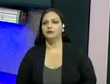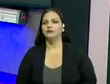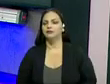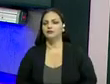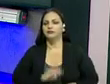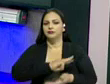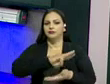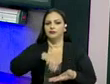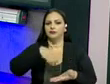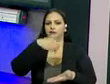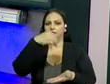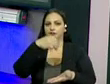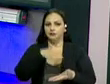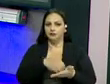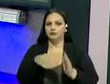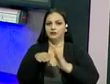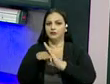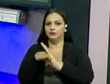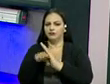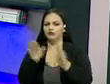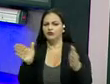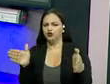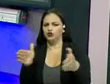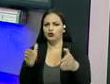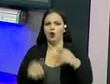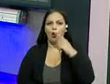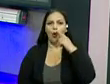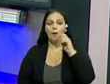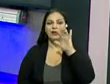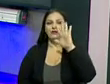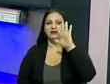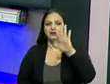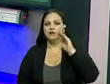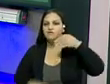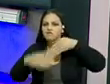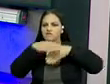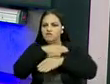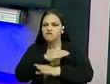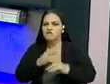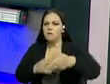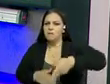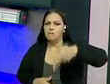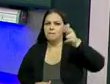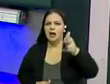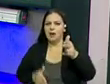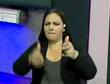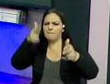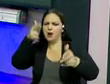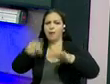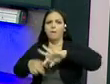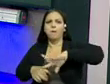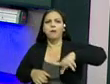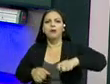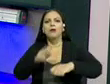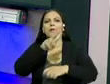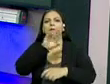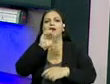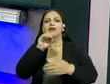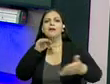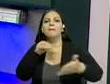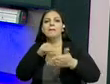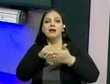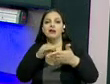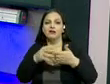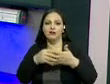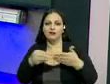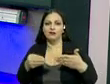Manabí. Escuchen, el monto de lo sustraído ascendería a $20,000. Por otra parte, en